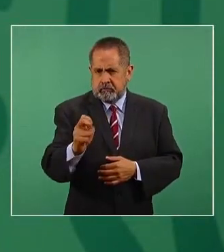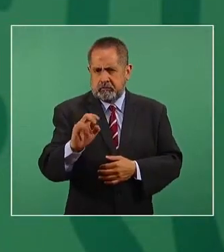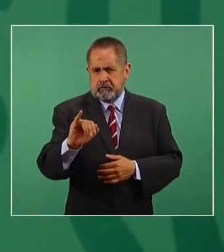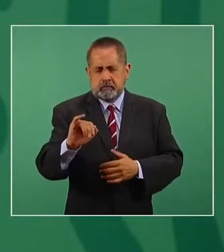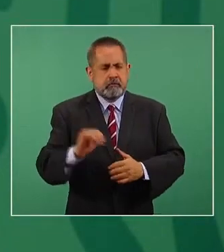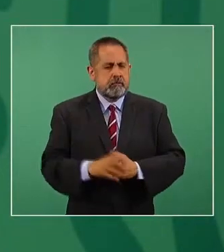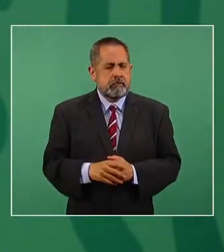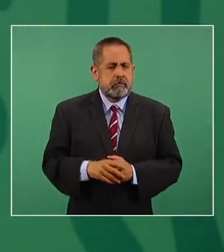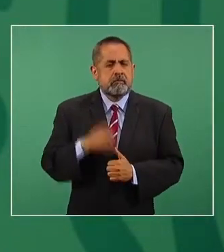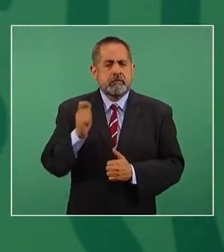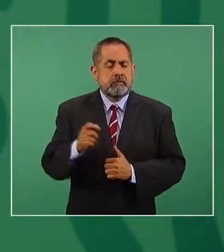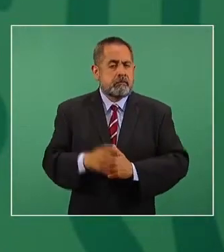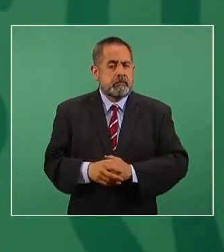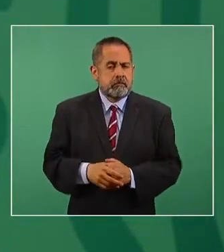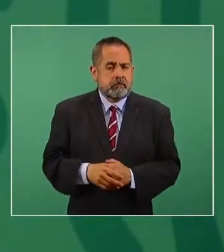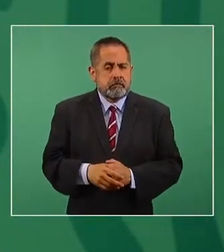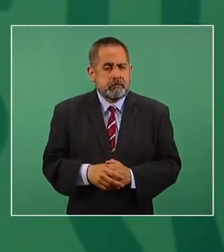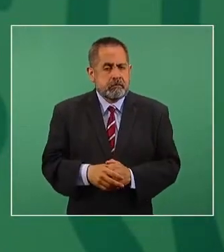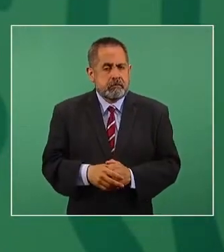Lo que